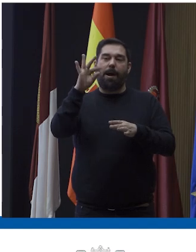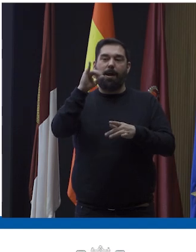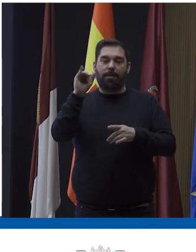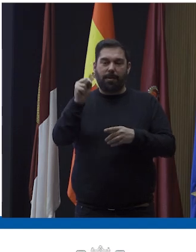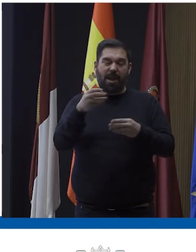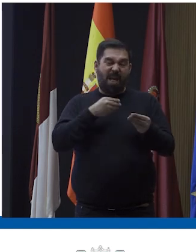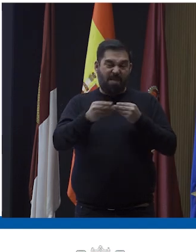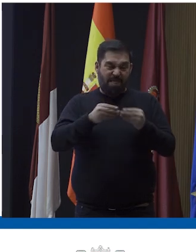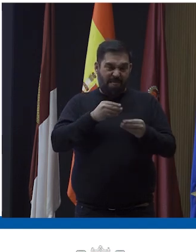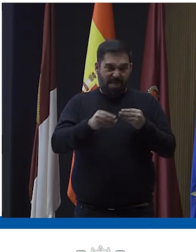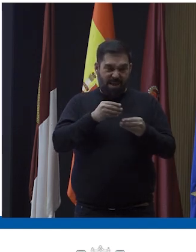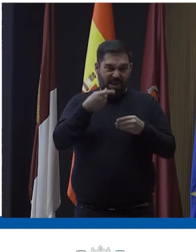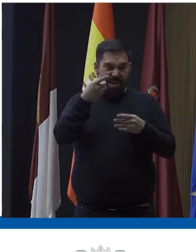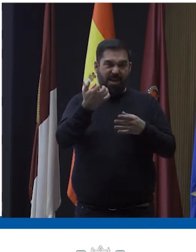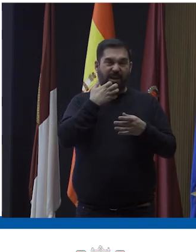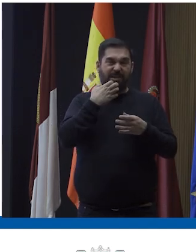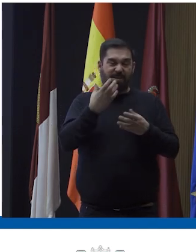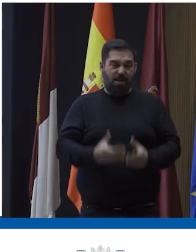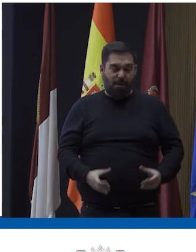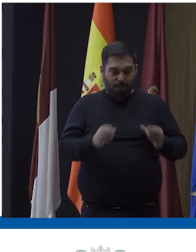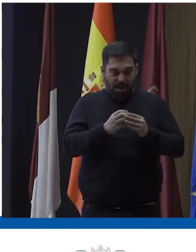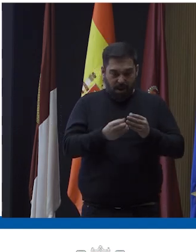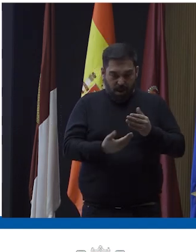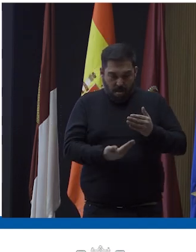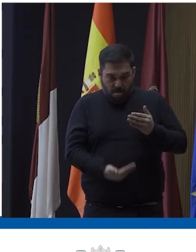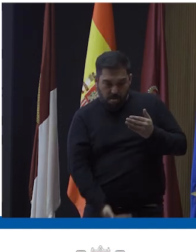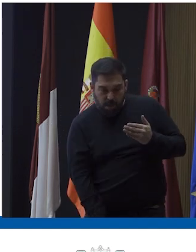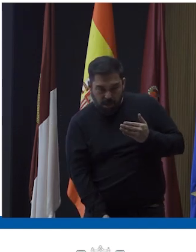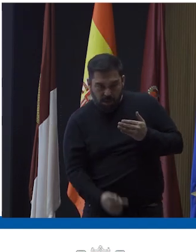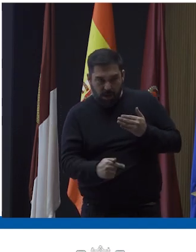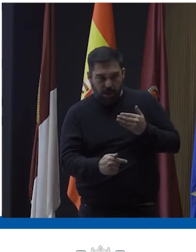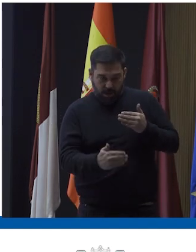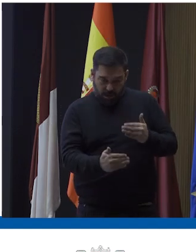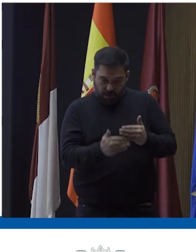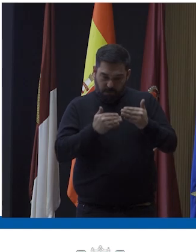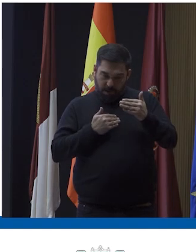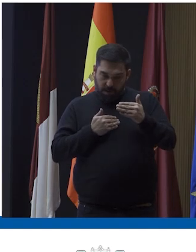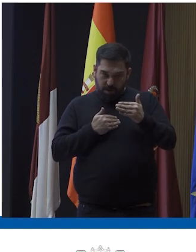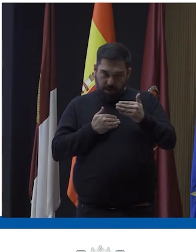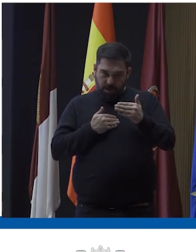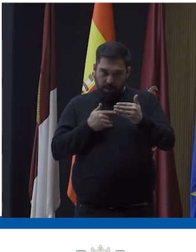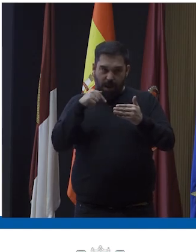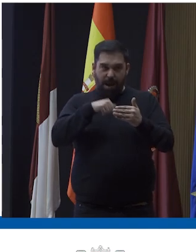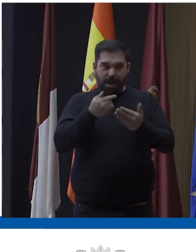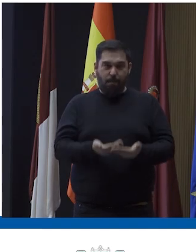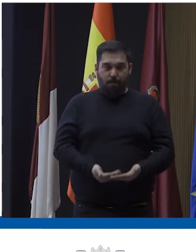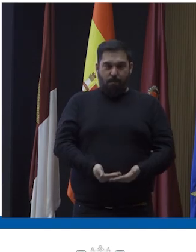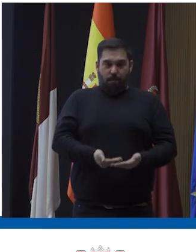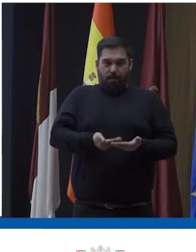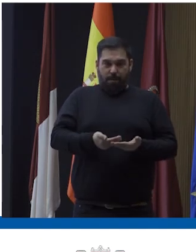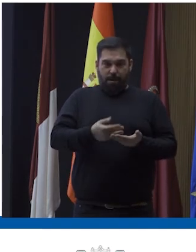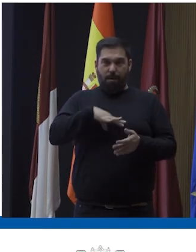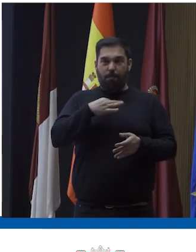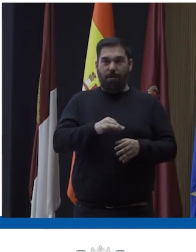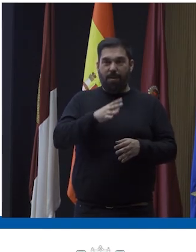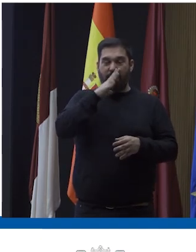un fruncido, por ejemplo, si tienes caída la vejiga, se frunce la pared anterior de la vagina y se eleva, porque las mallas